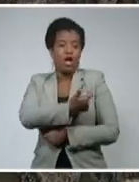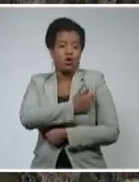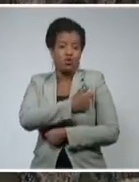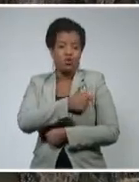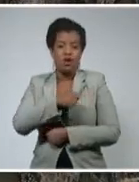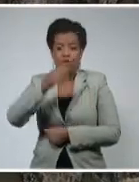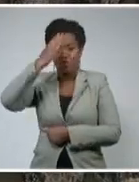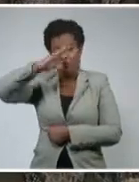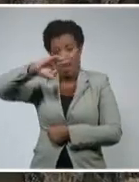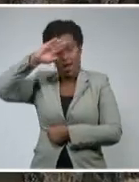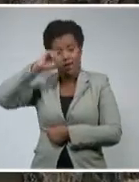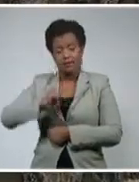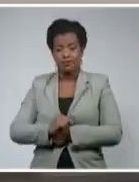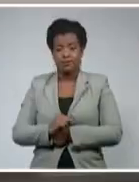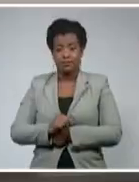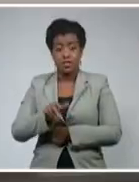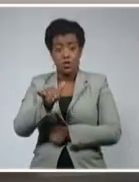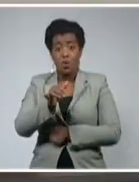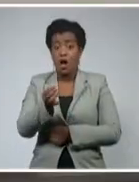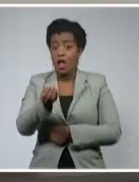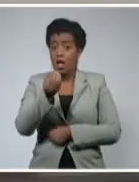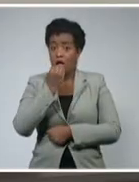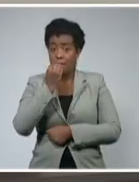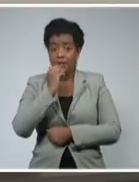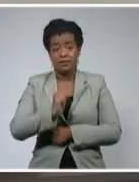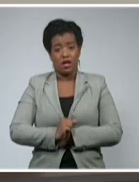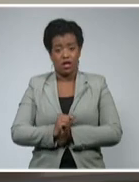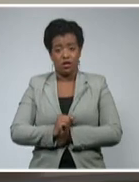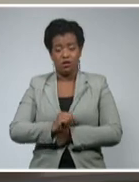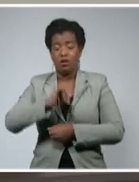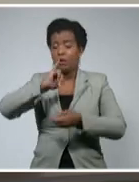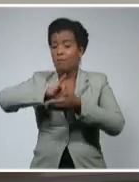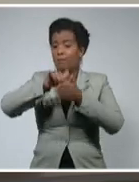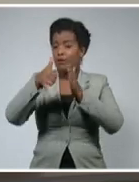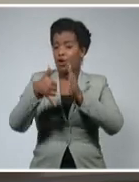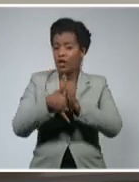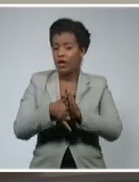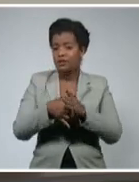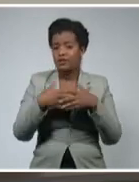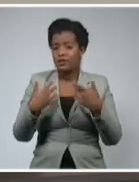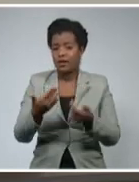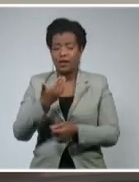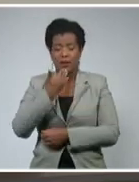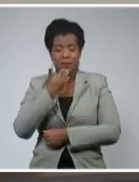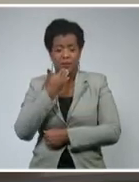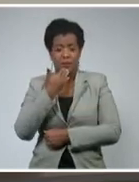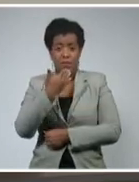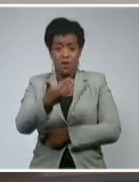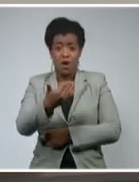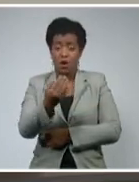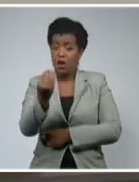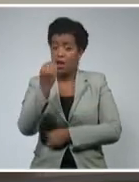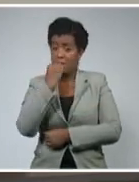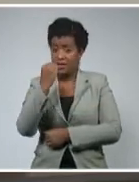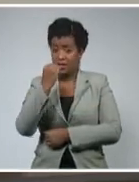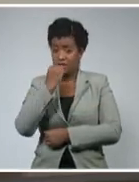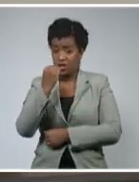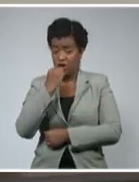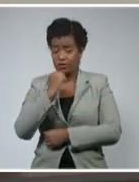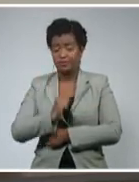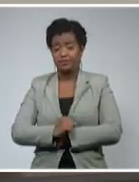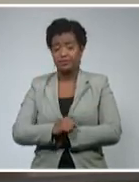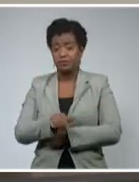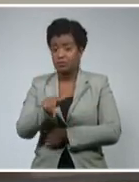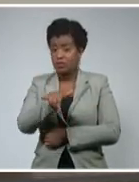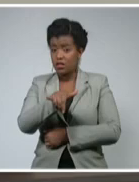cubanos, el agroalimentario, con proyectos dirigidos a alcanzar la soberanía en esta esfera, así